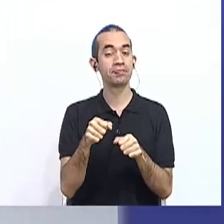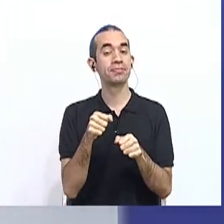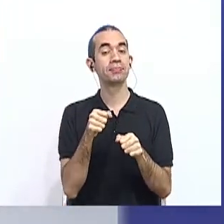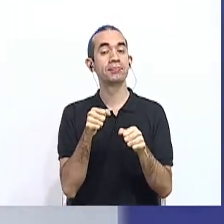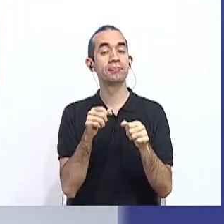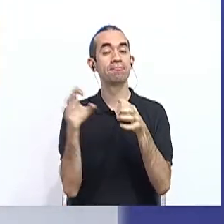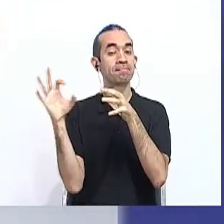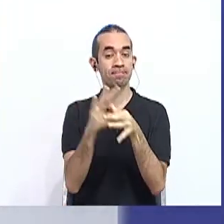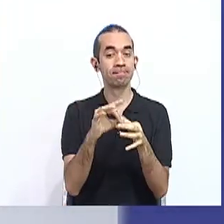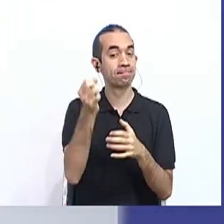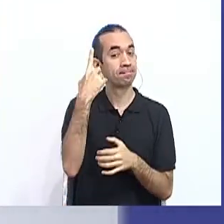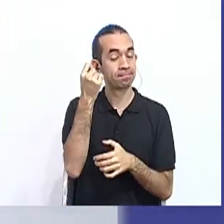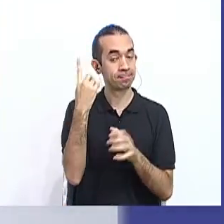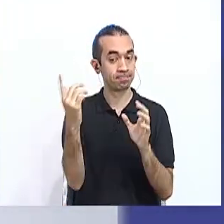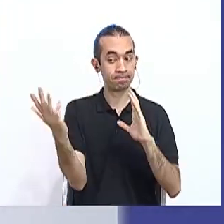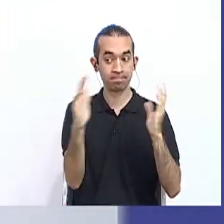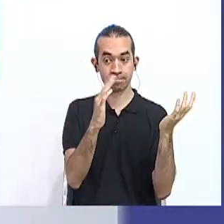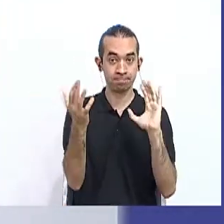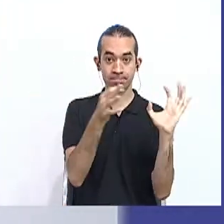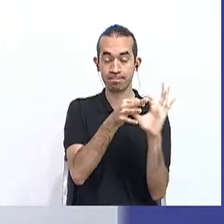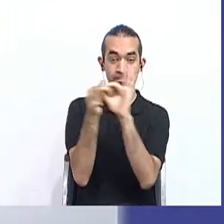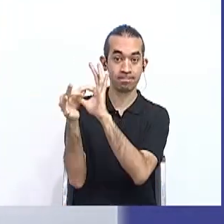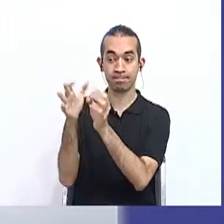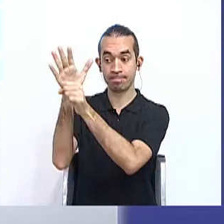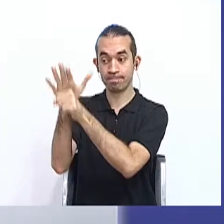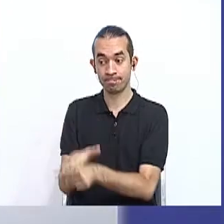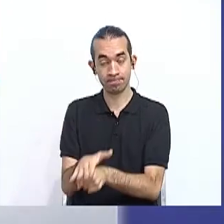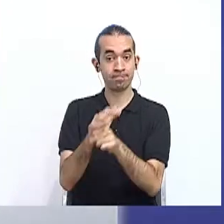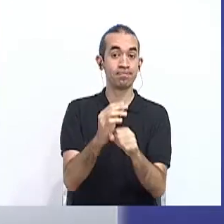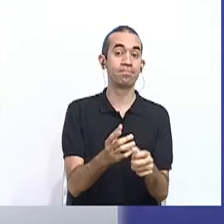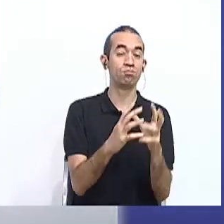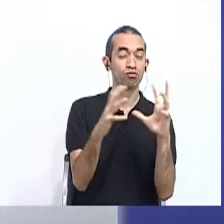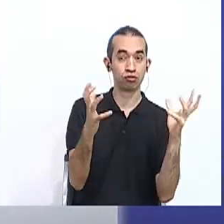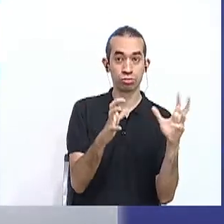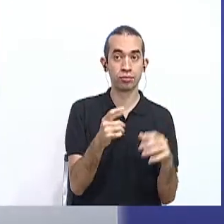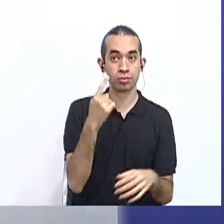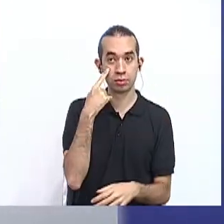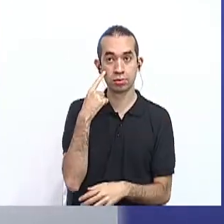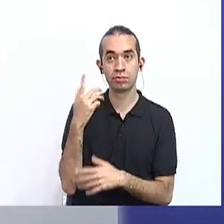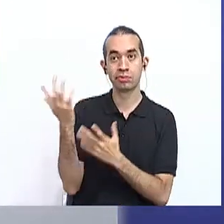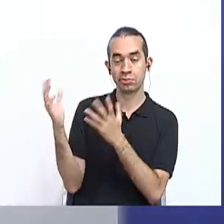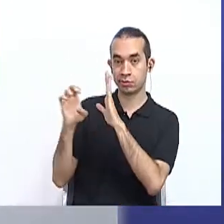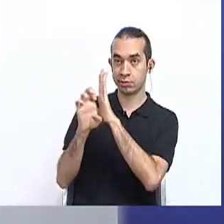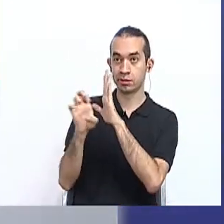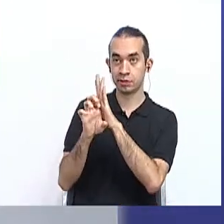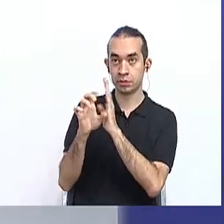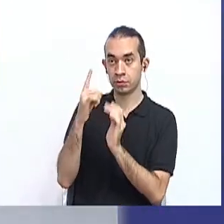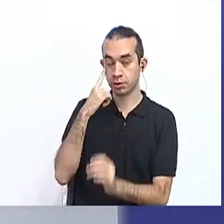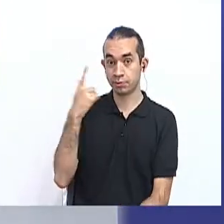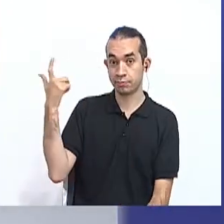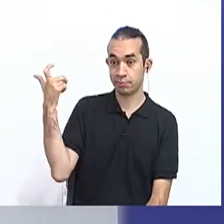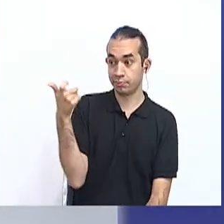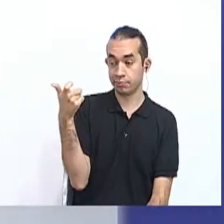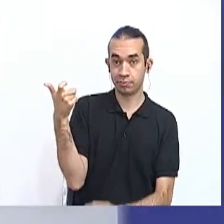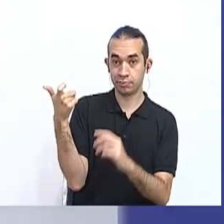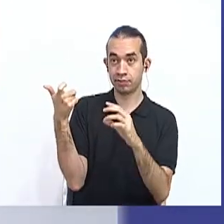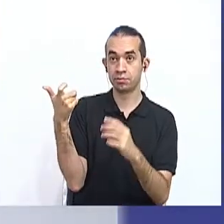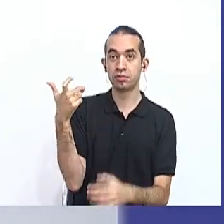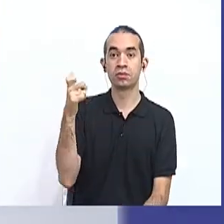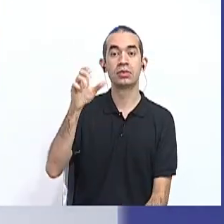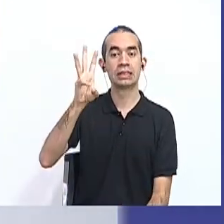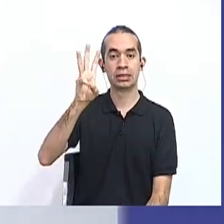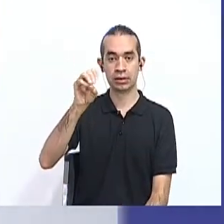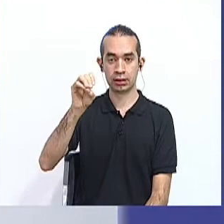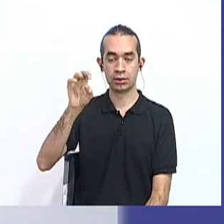relación de proporcionalidad entre la presión y el volumen, yo traje, por ejemplo, esta jeringa con un volumen de